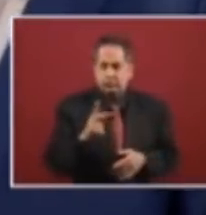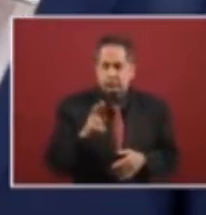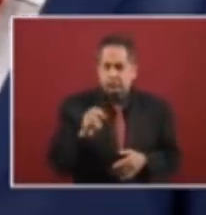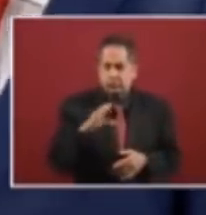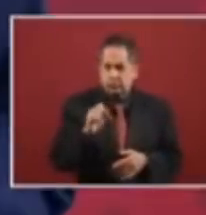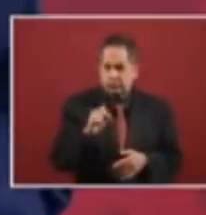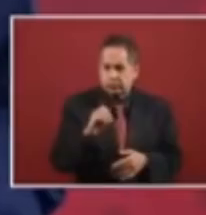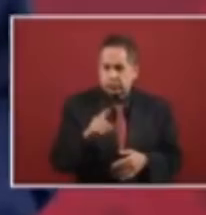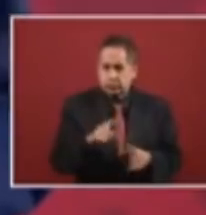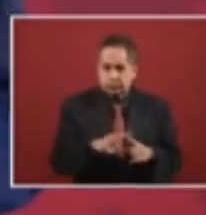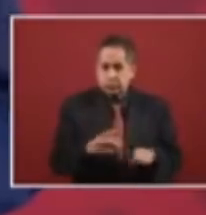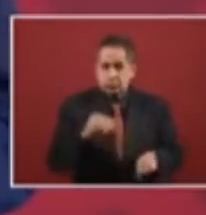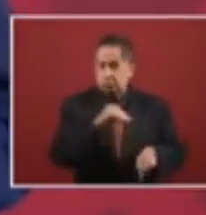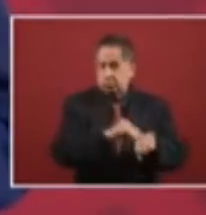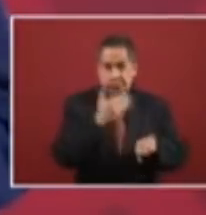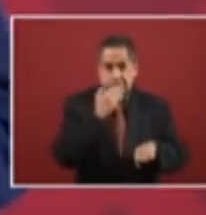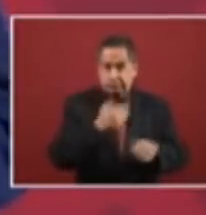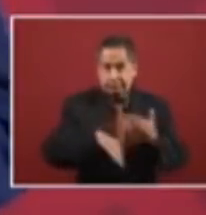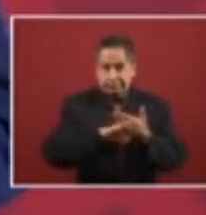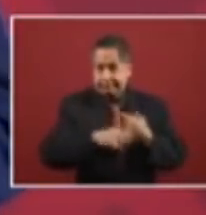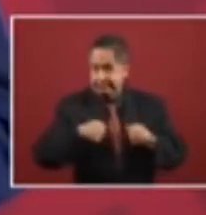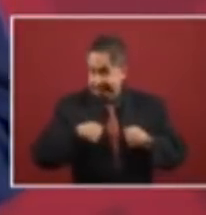no se portó bien con nosotros.